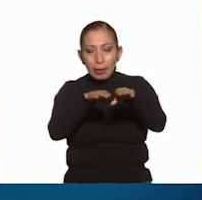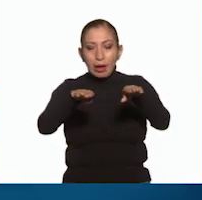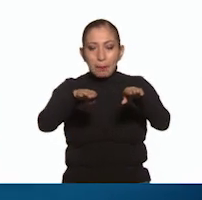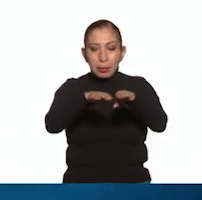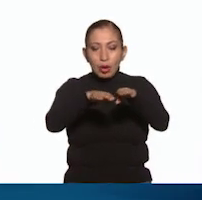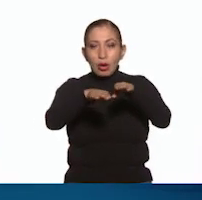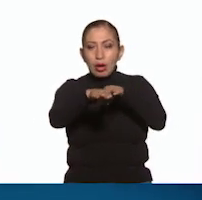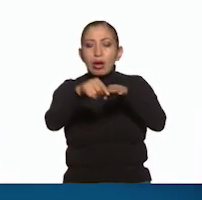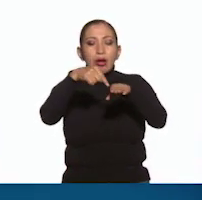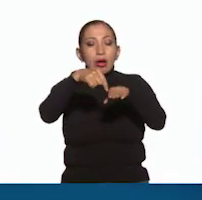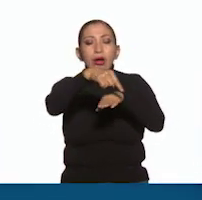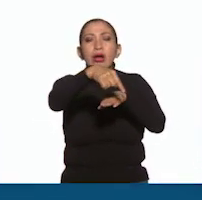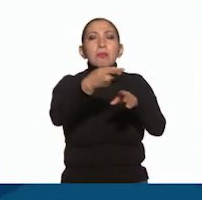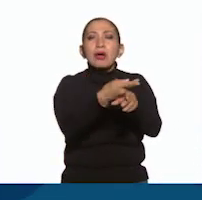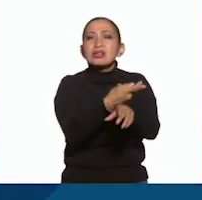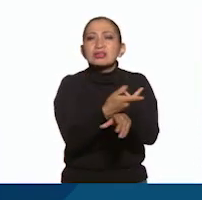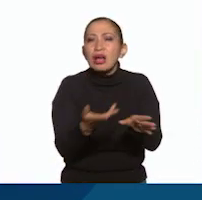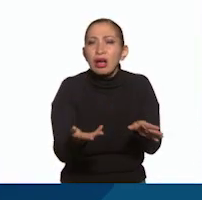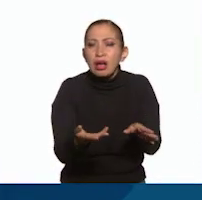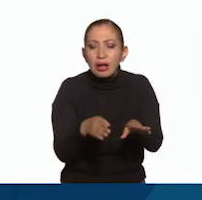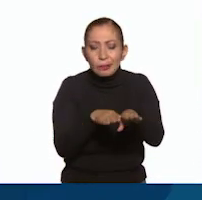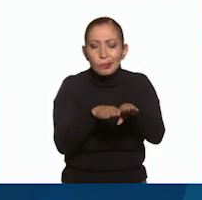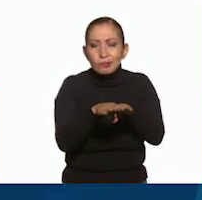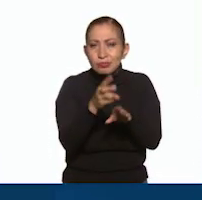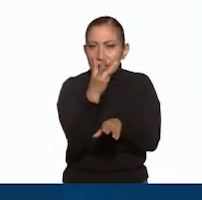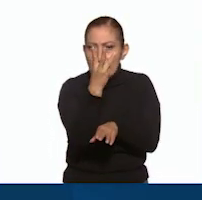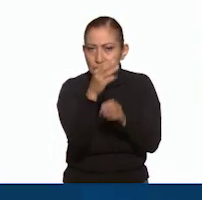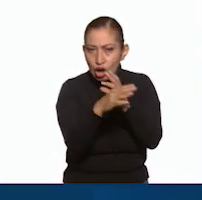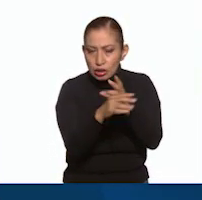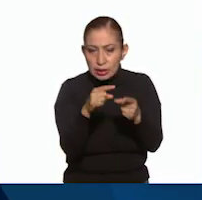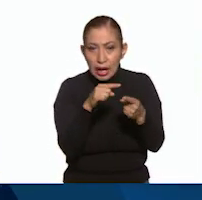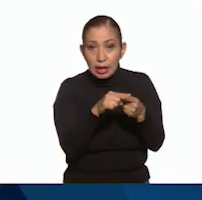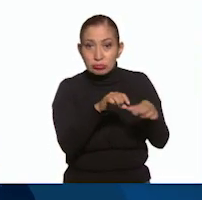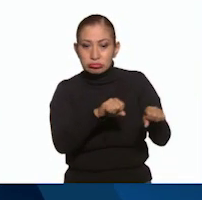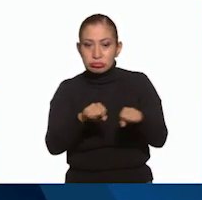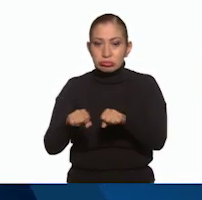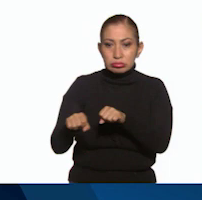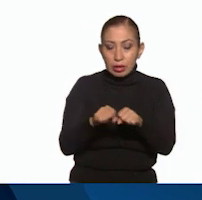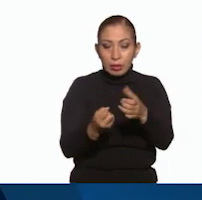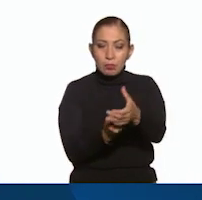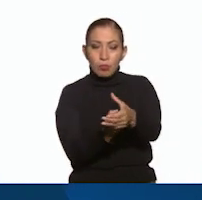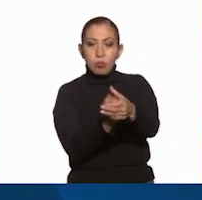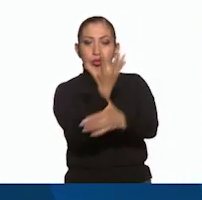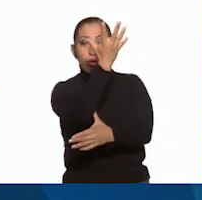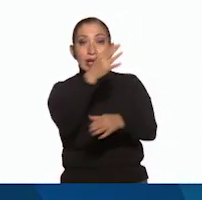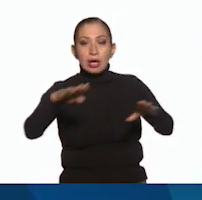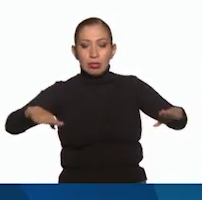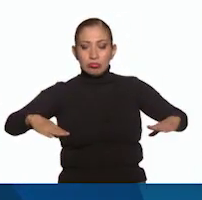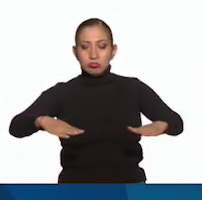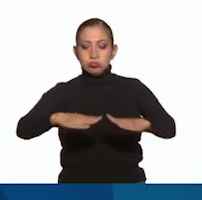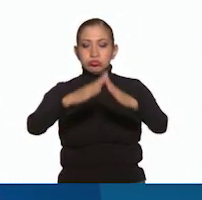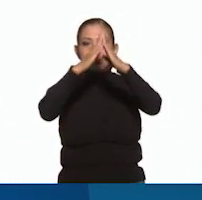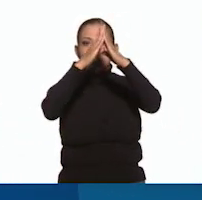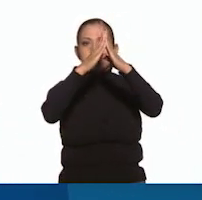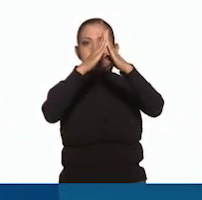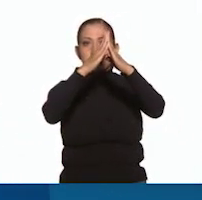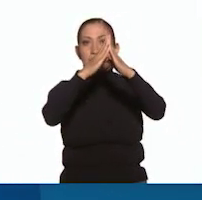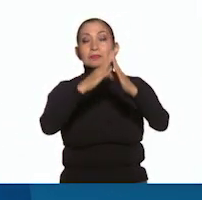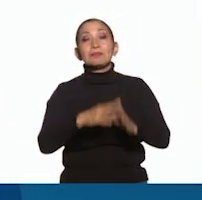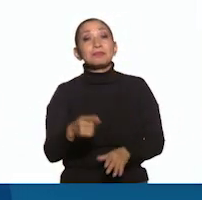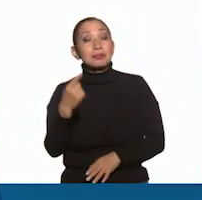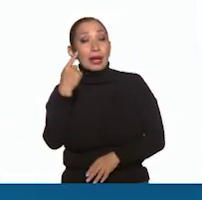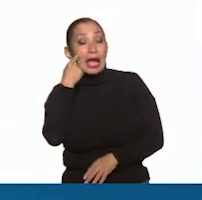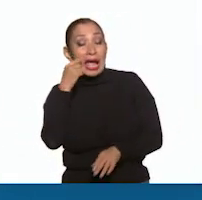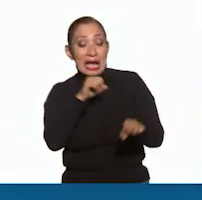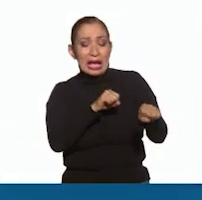¿Qué consecuencias trae el tectonismo? 3 básicamente: la sismicidad, el vulcanismo y la formación de relieve.